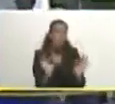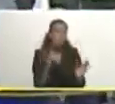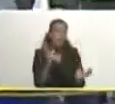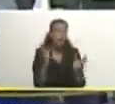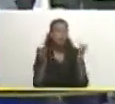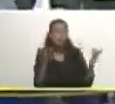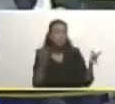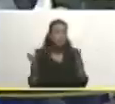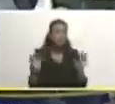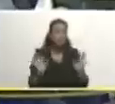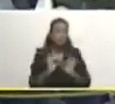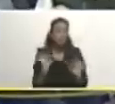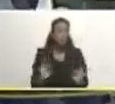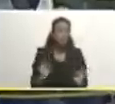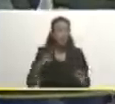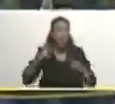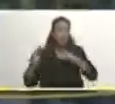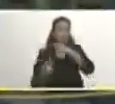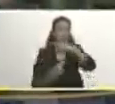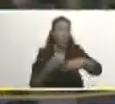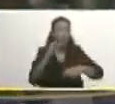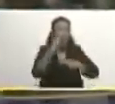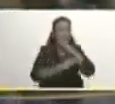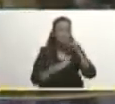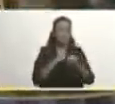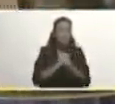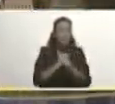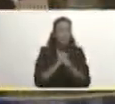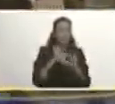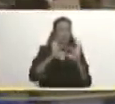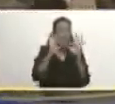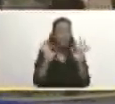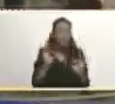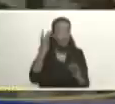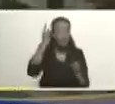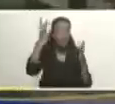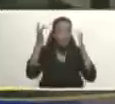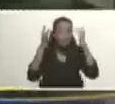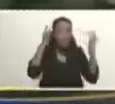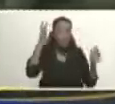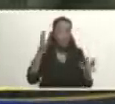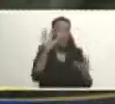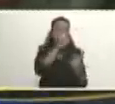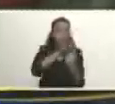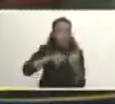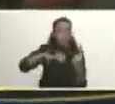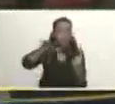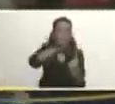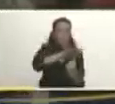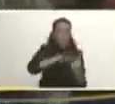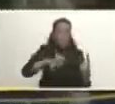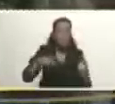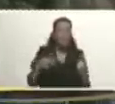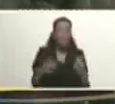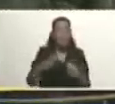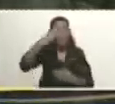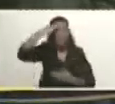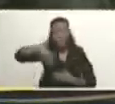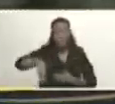que condicionarán las relaciones internacionales en la alineación de las áreas de influencia, en la materia